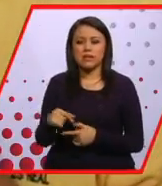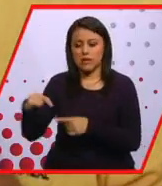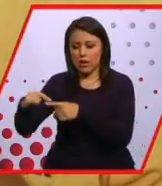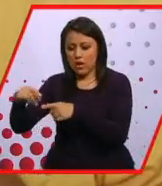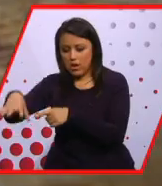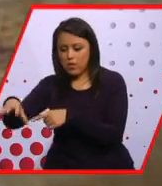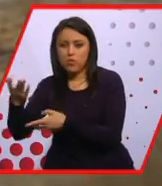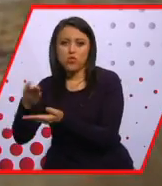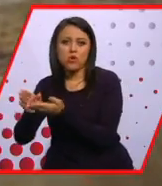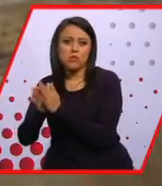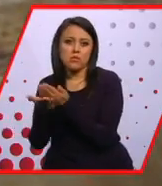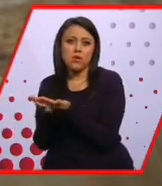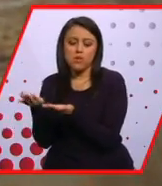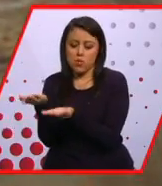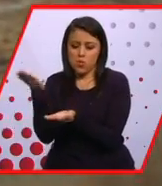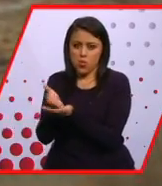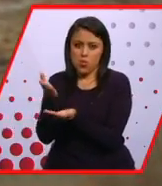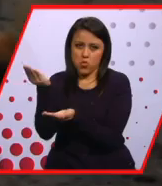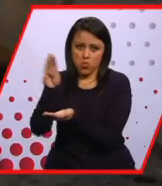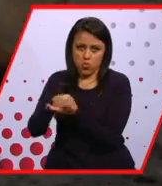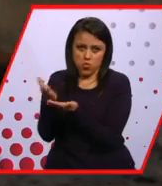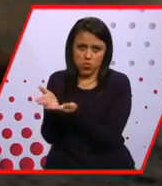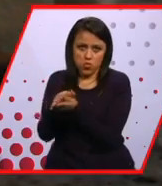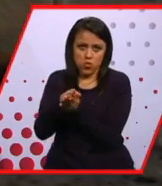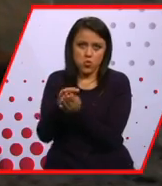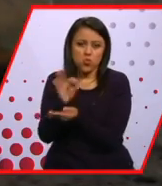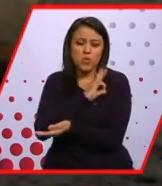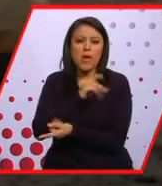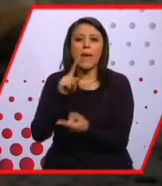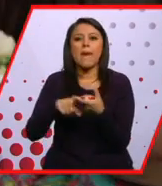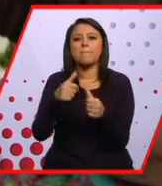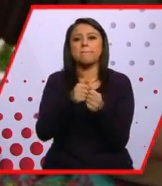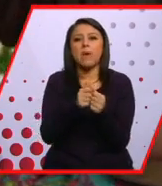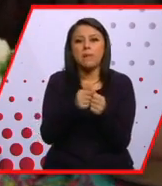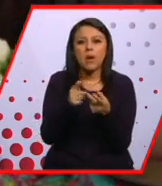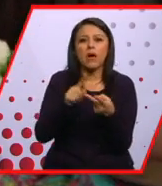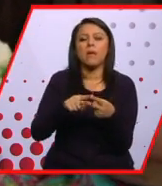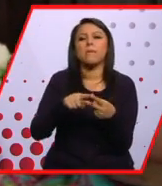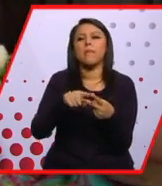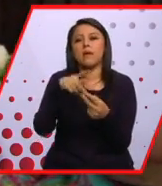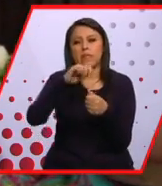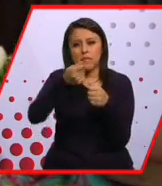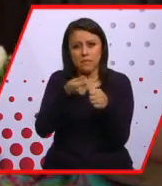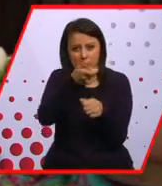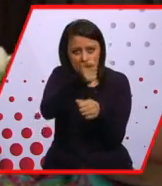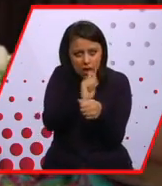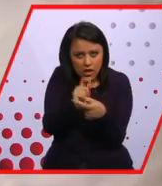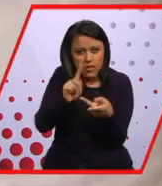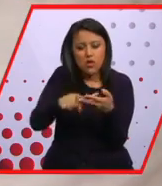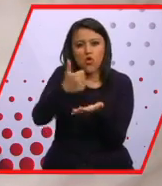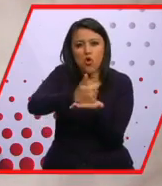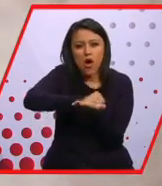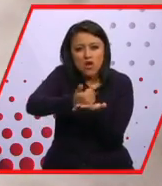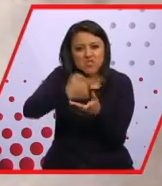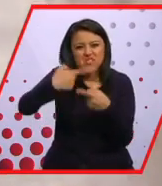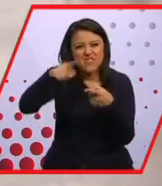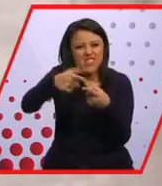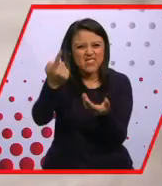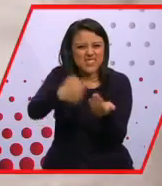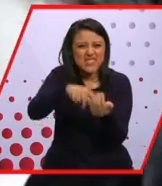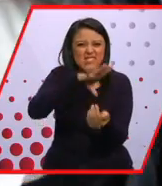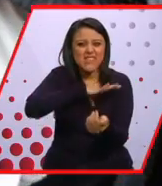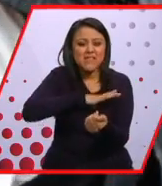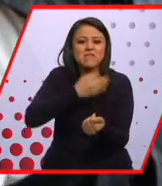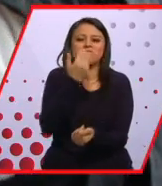llama cómo? Rellenos, así rellenos. Tenemos rellenos de papa, rellenos de plátano macho, rellenos de arroz.